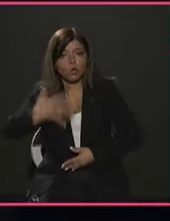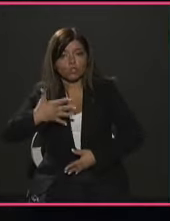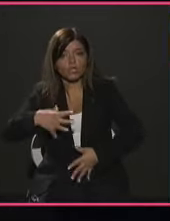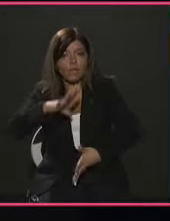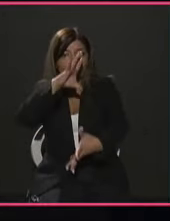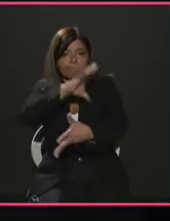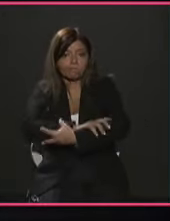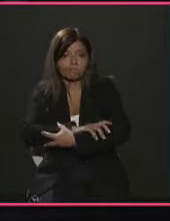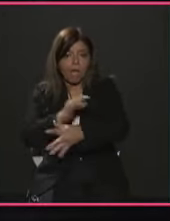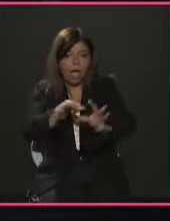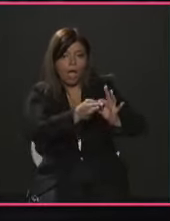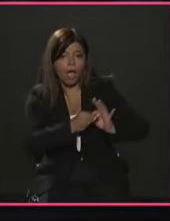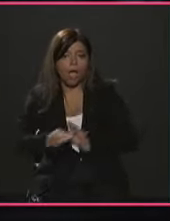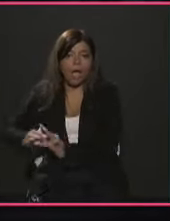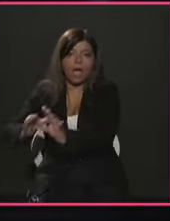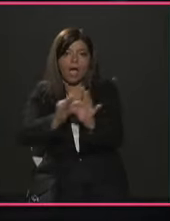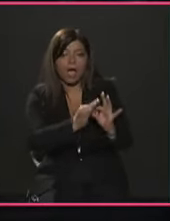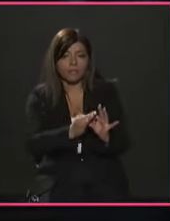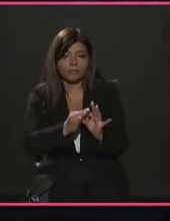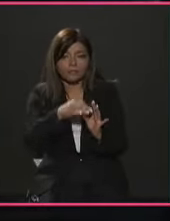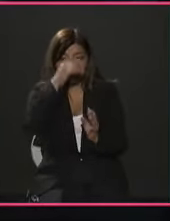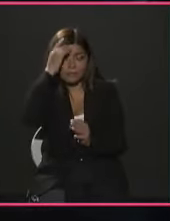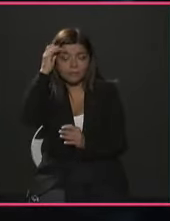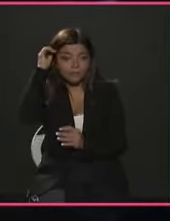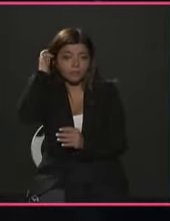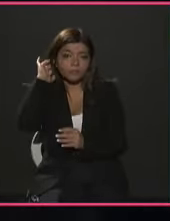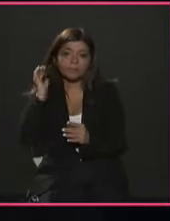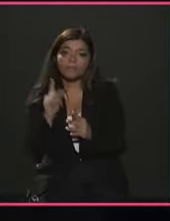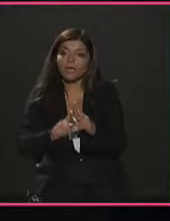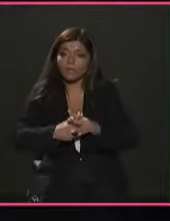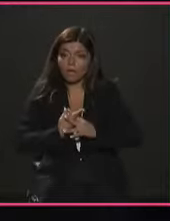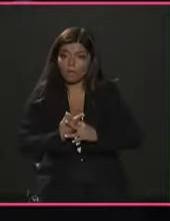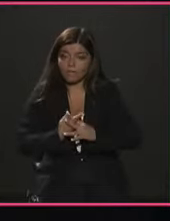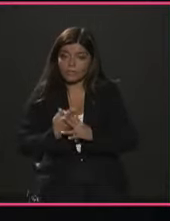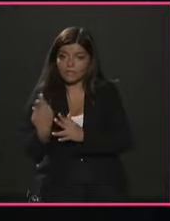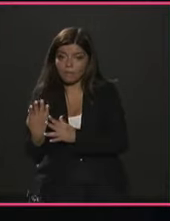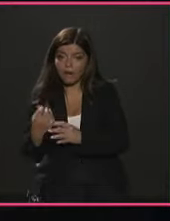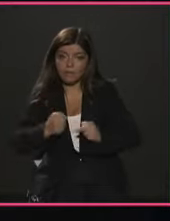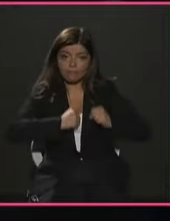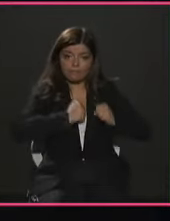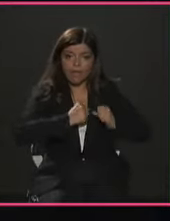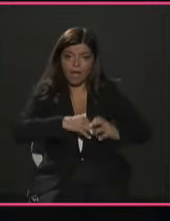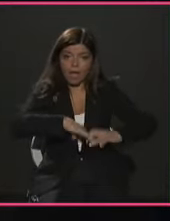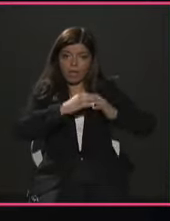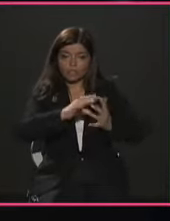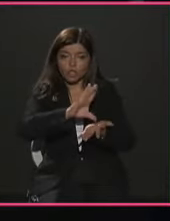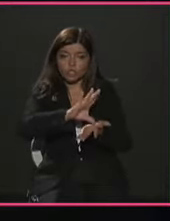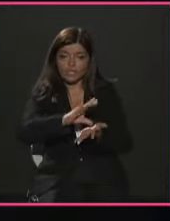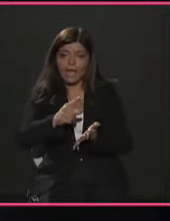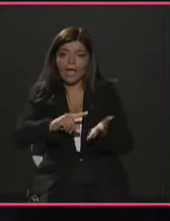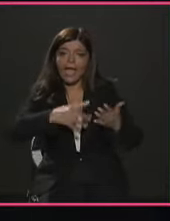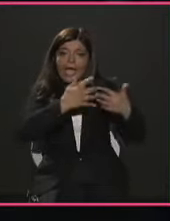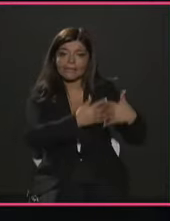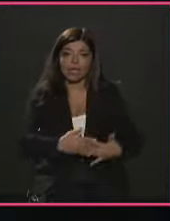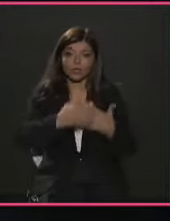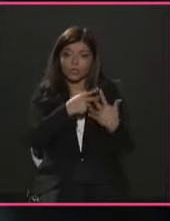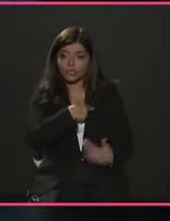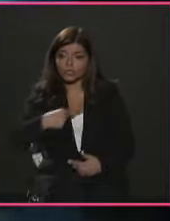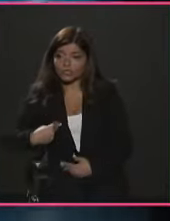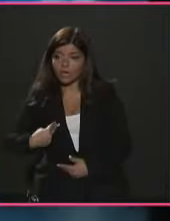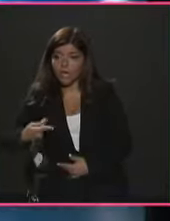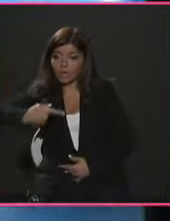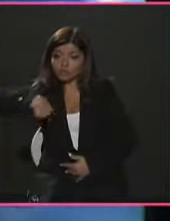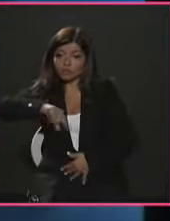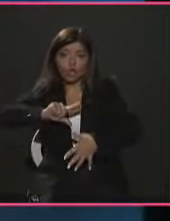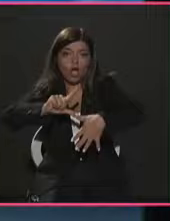colión multilateral fuera de las principales dos potencias tecnológicas que son Estados Unidos y China esto significa